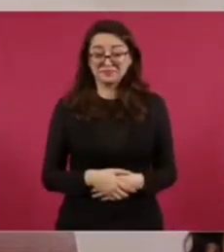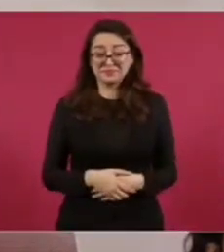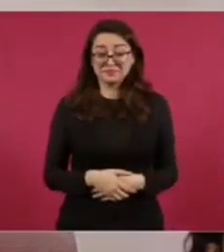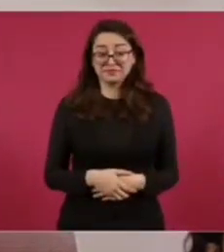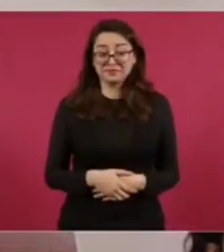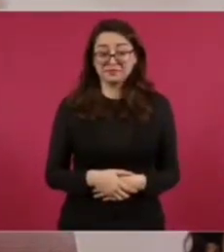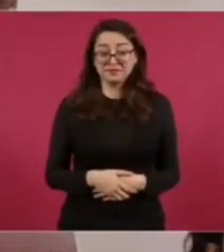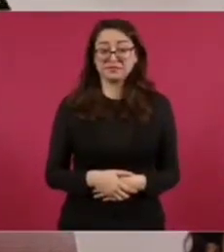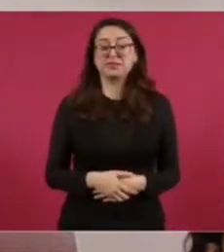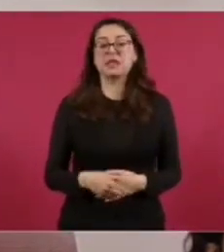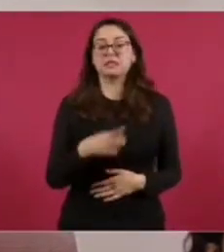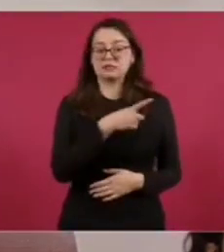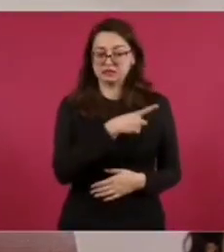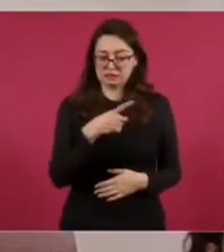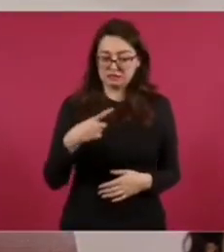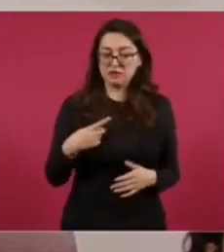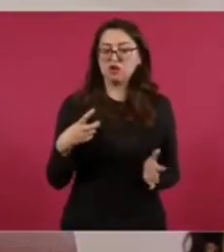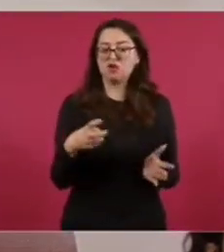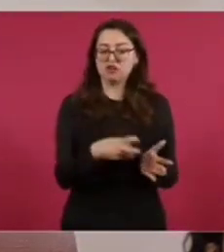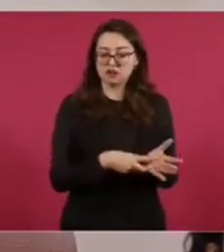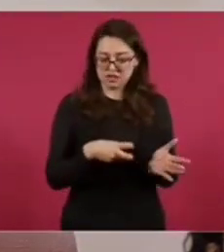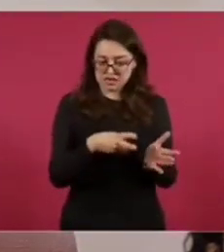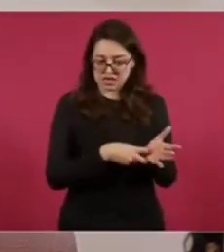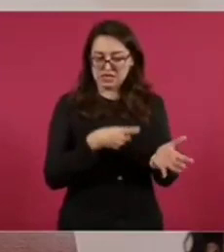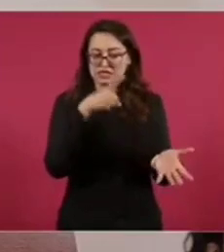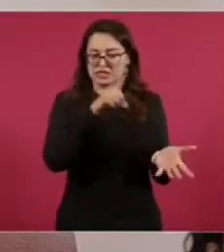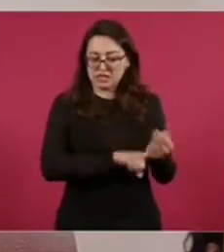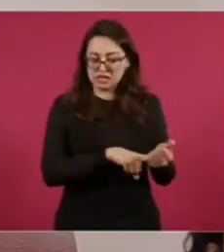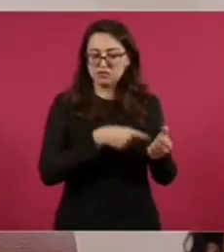de hacer una autocrítica,